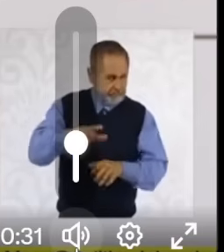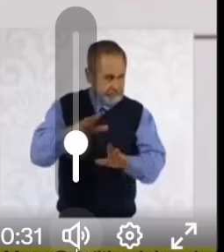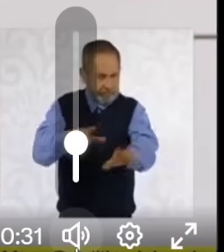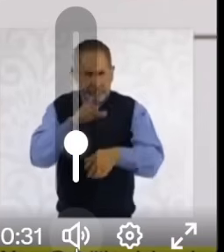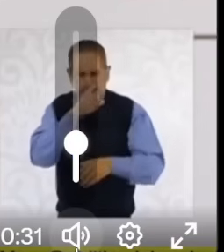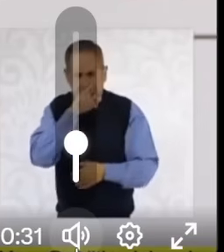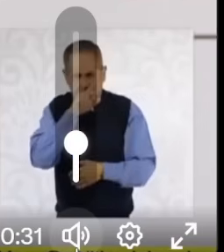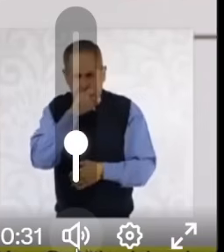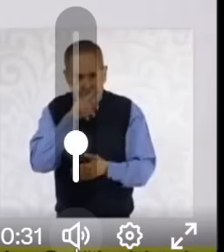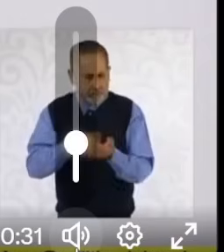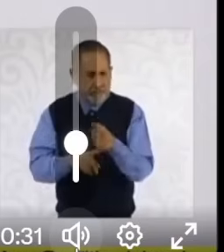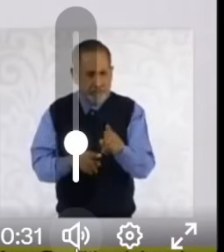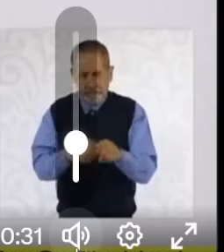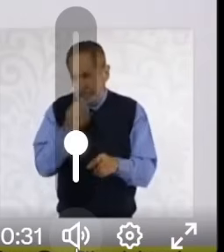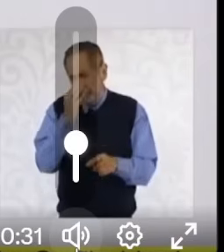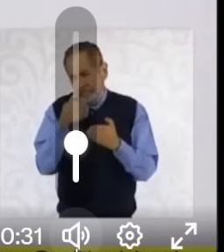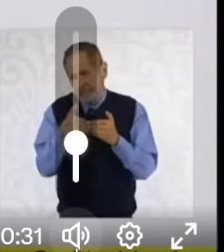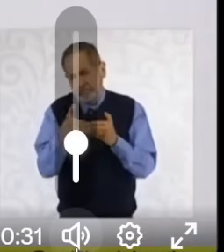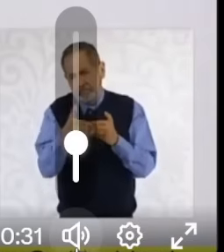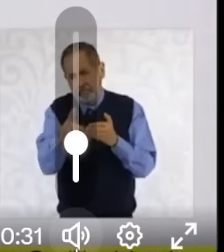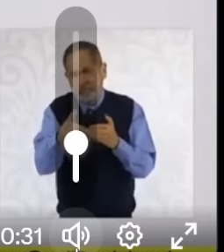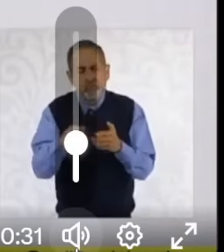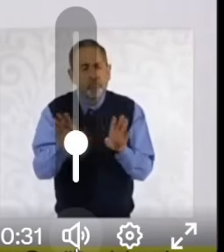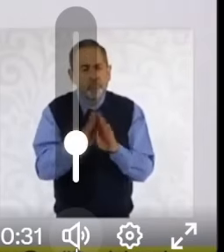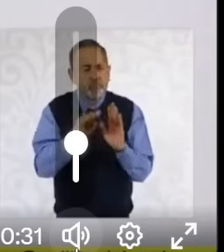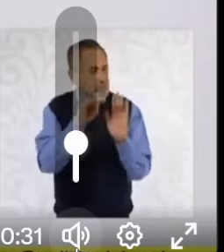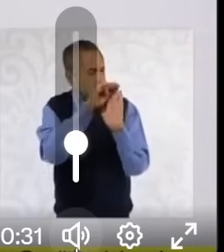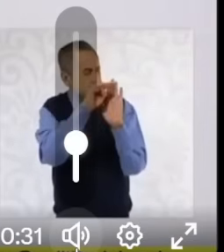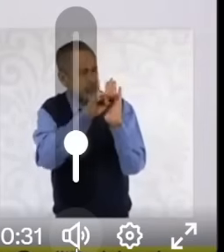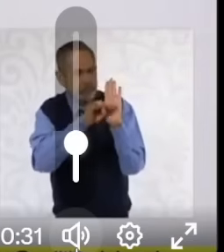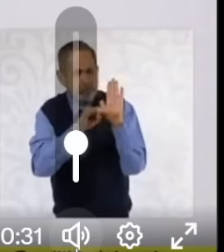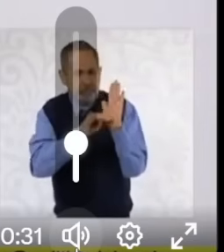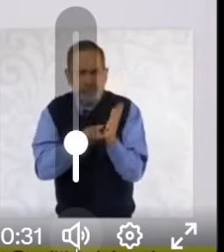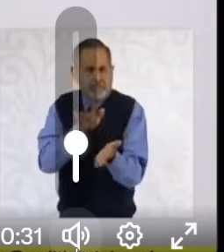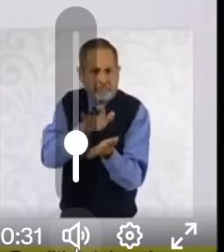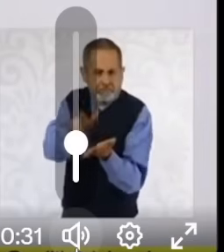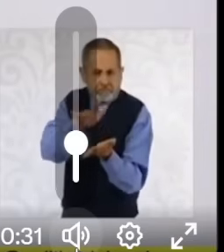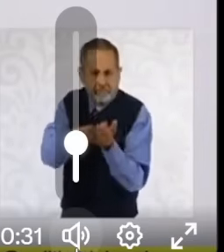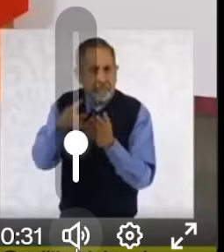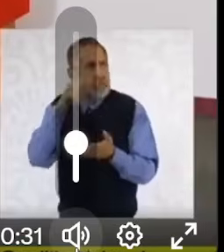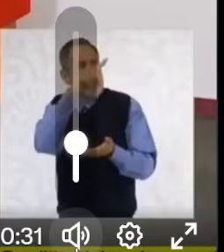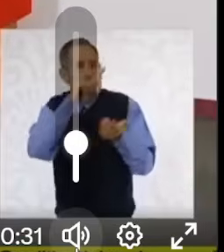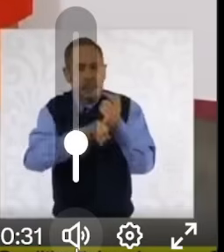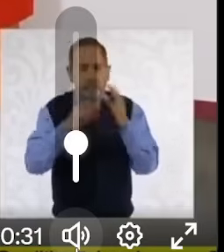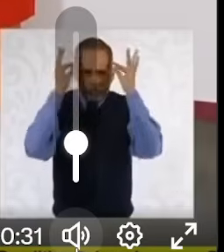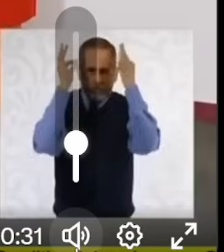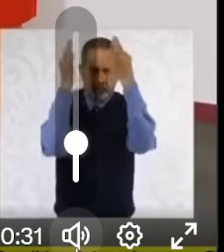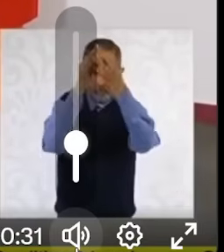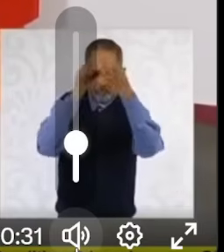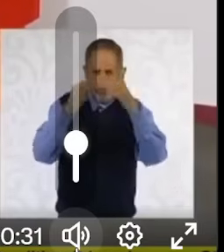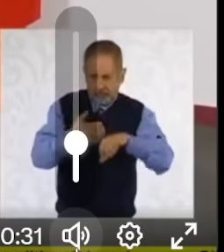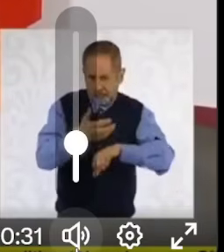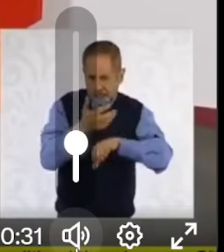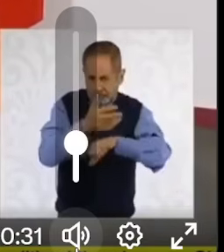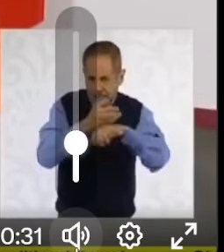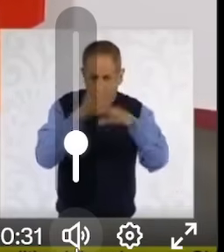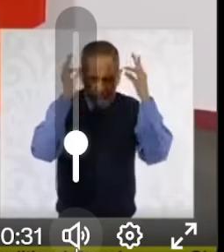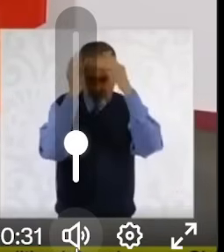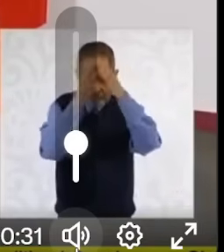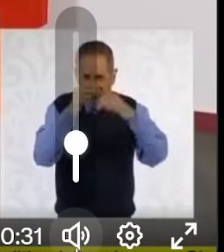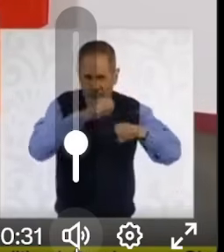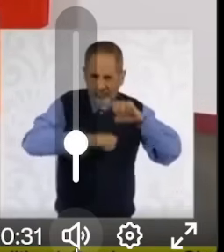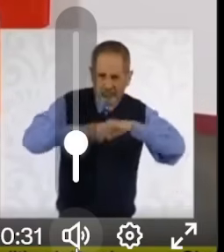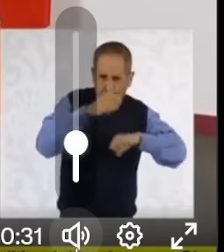ya muy pronto todo el esquema de apoyo por parte de los consulados porque los consulados van a modificar de